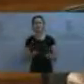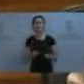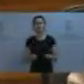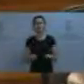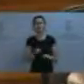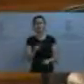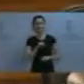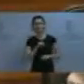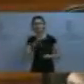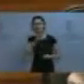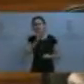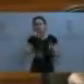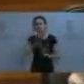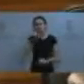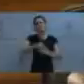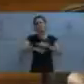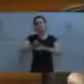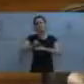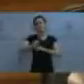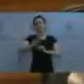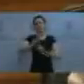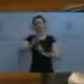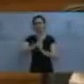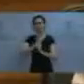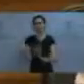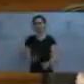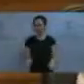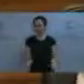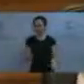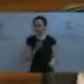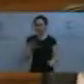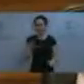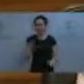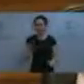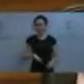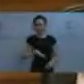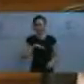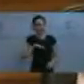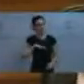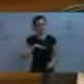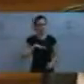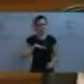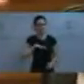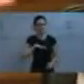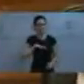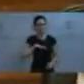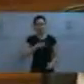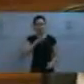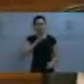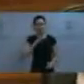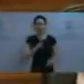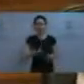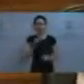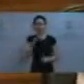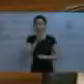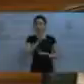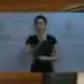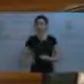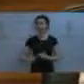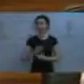más difíciles de insertar en estos parados mayores de 45 de larga duración, de volver a insertar en el mercado laboral. Si despreciamos las ayudas que nos